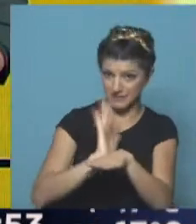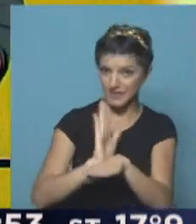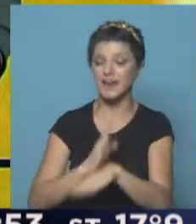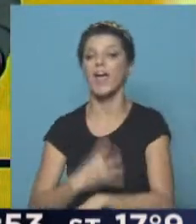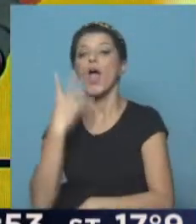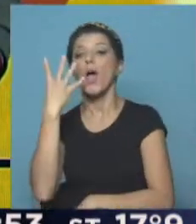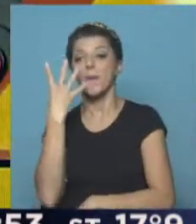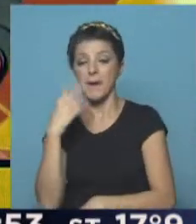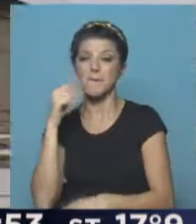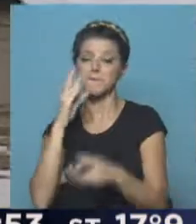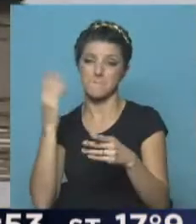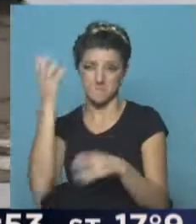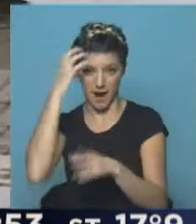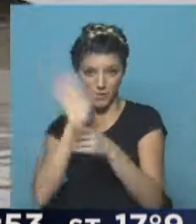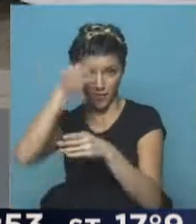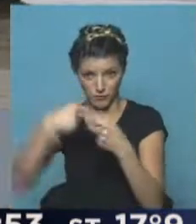cámaras